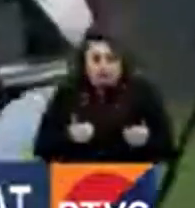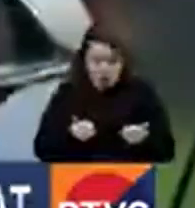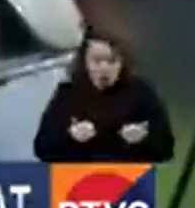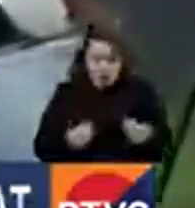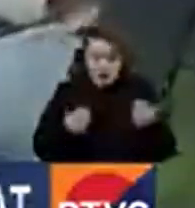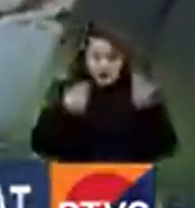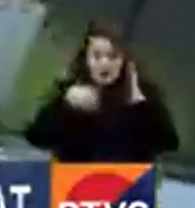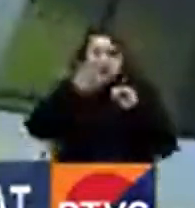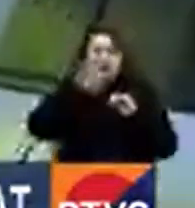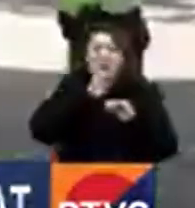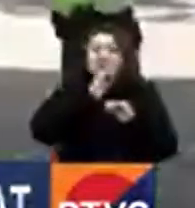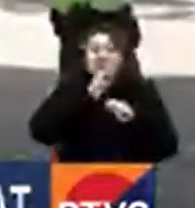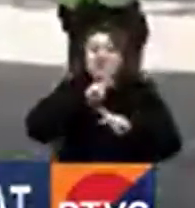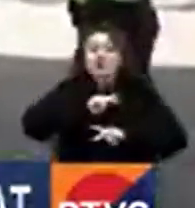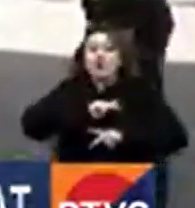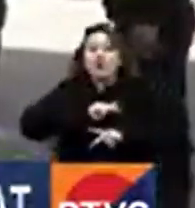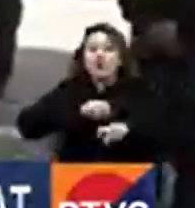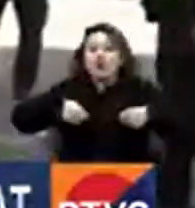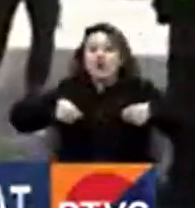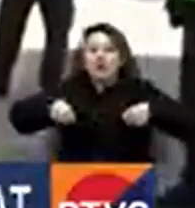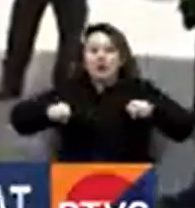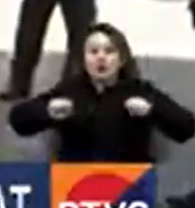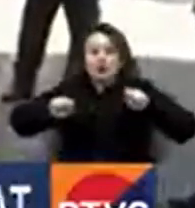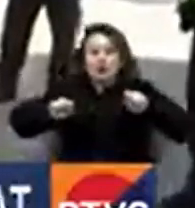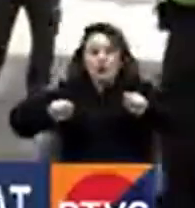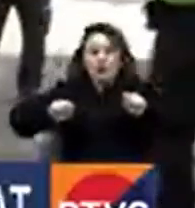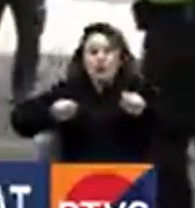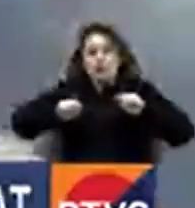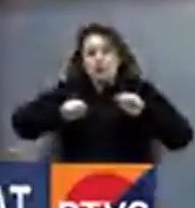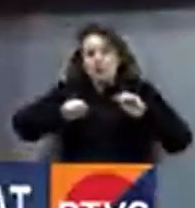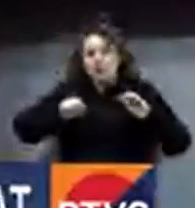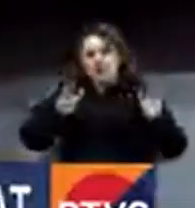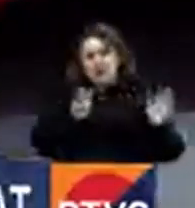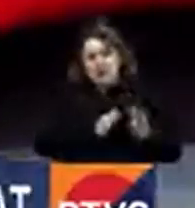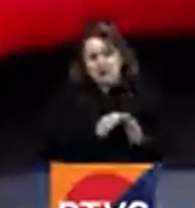beneficiados son los propietarios de motocicletas de bajo cilindraje.